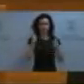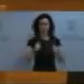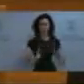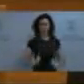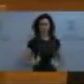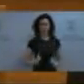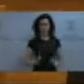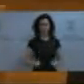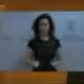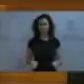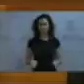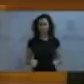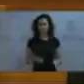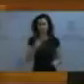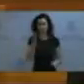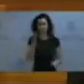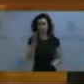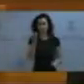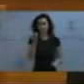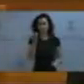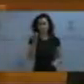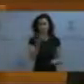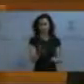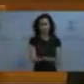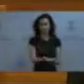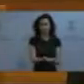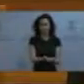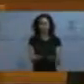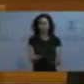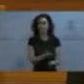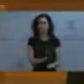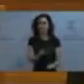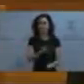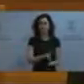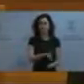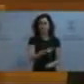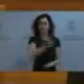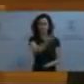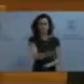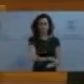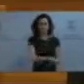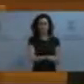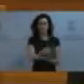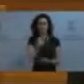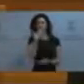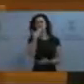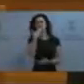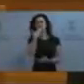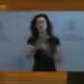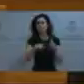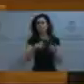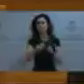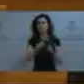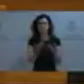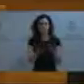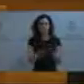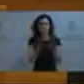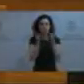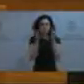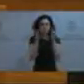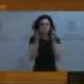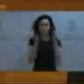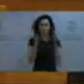requerimiento, ofenda a esa petición. Cuando usted dice el absurdo y la estupidez, si me permite